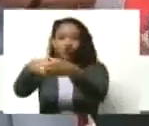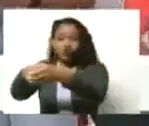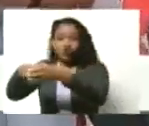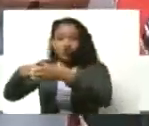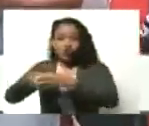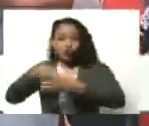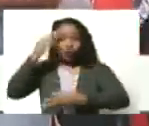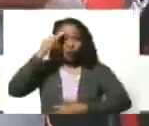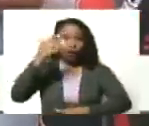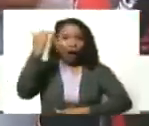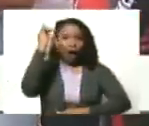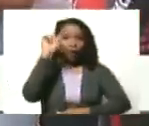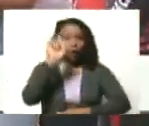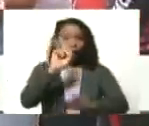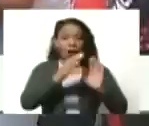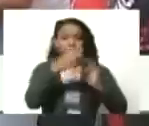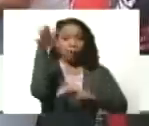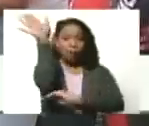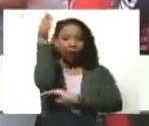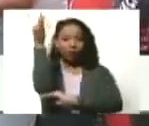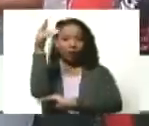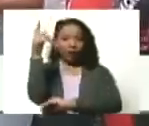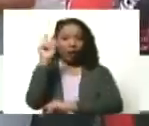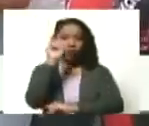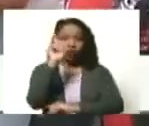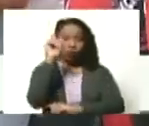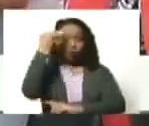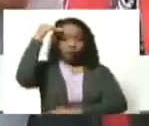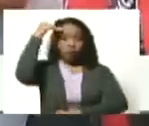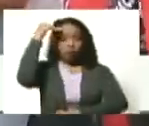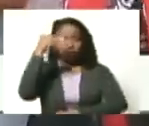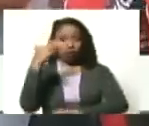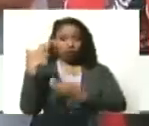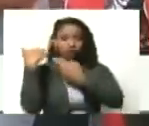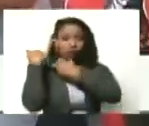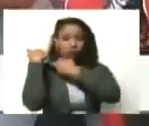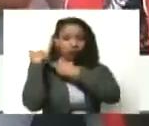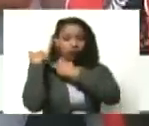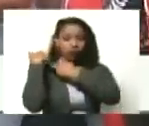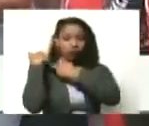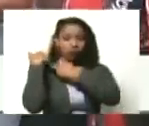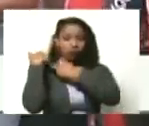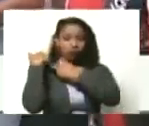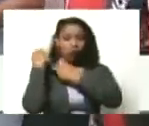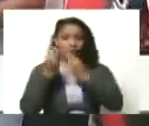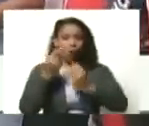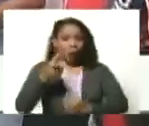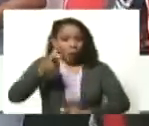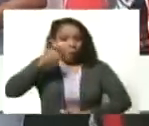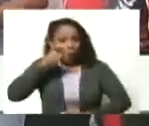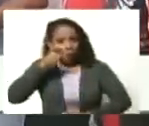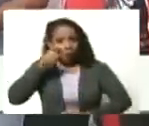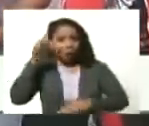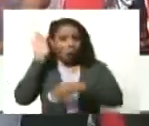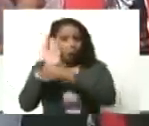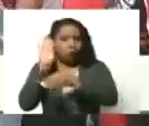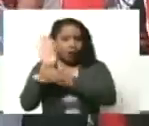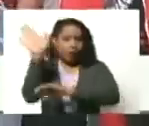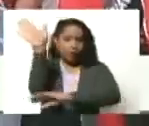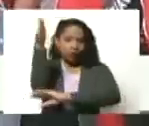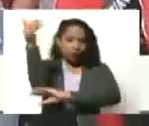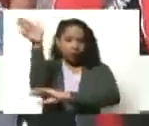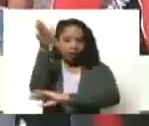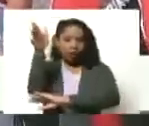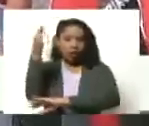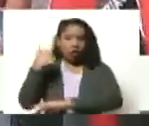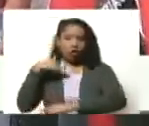un estandarte, ¿no? Y designan a un oficial como de la escolta y es el portaestandarte. Cuando venimos